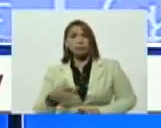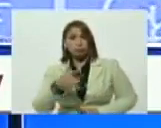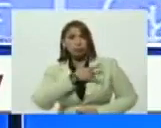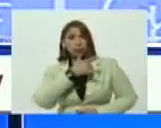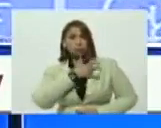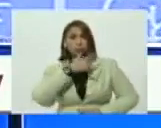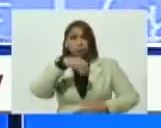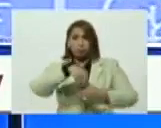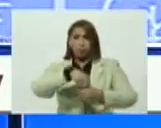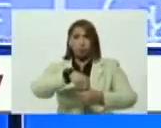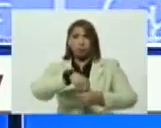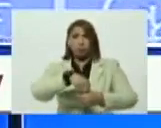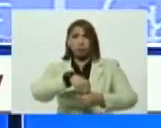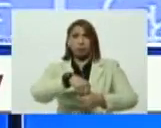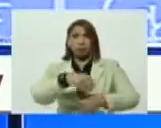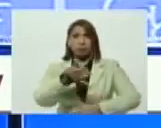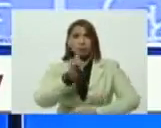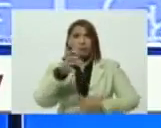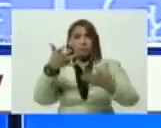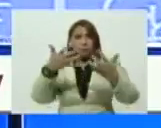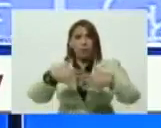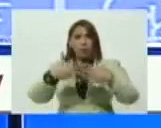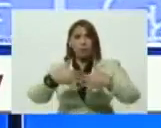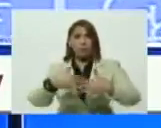universidad, estamos en la fábrica,